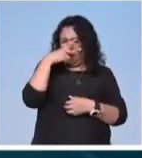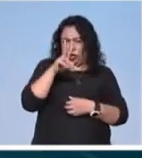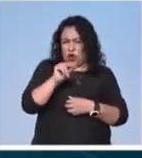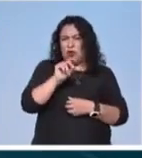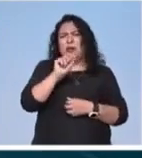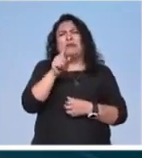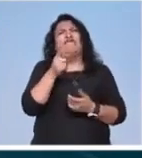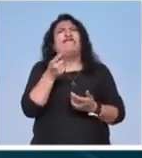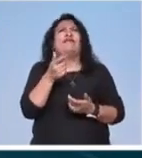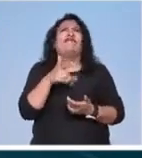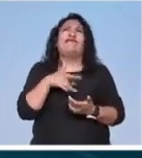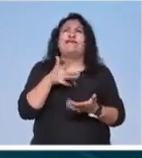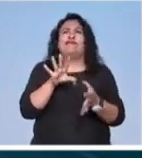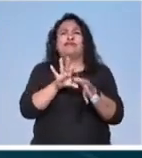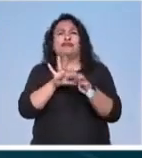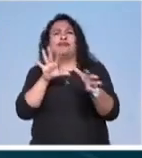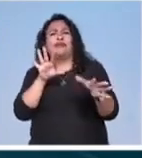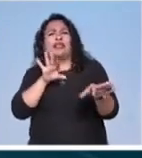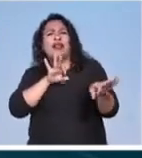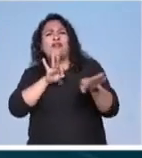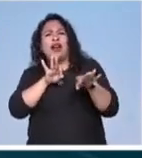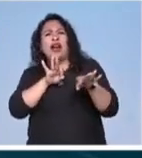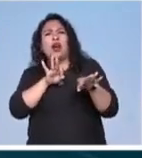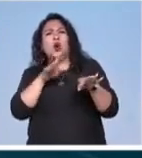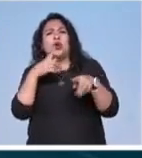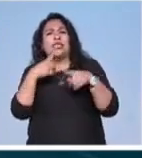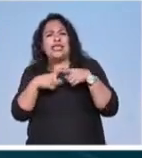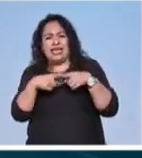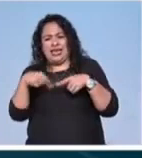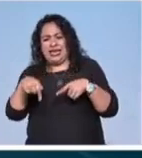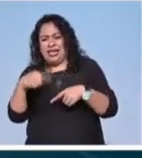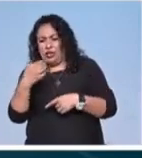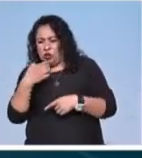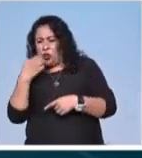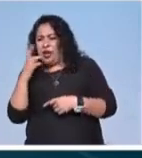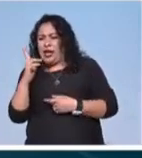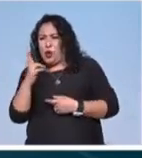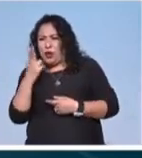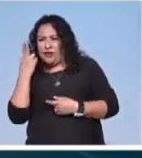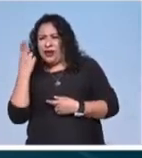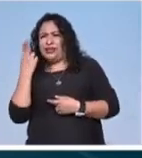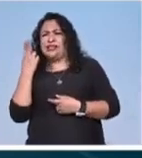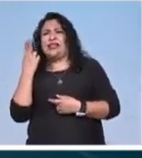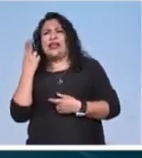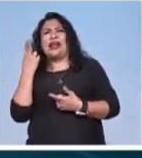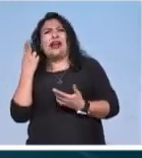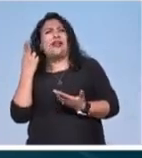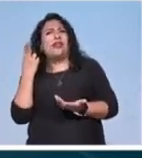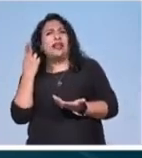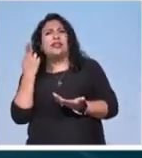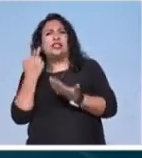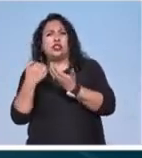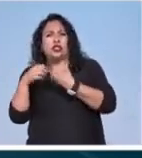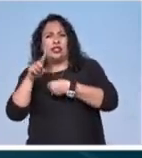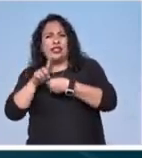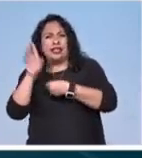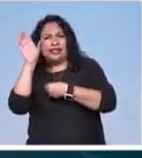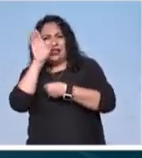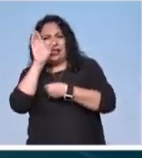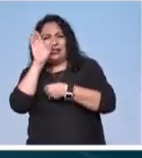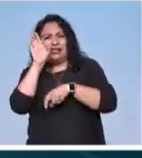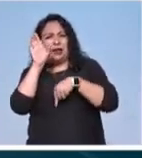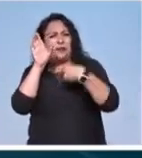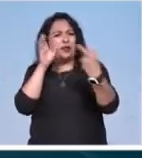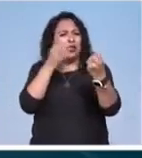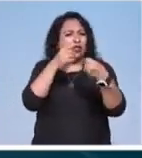de desconexión entre el trabajo que realiza la academia, las universidades, las sociedades científicas